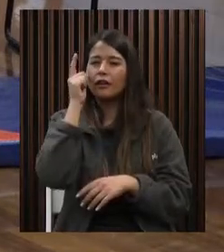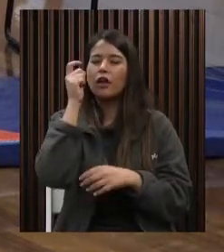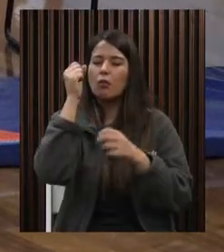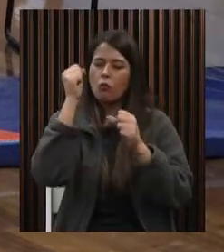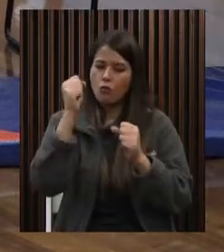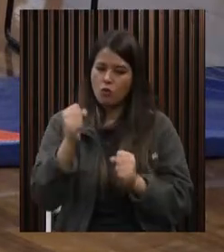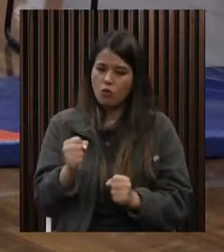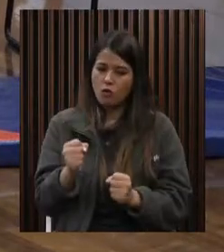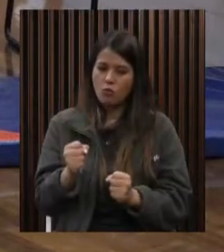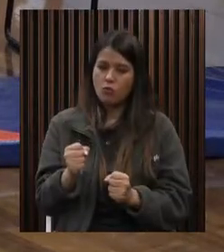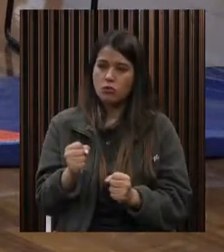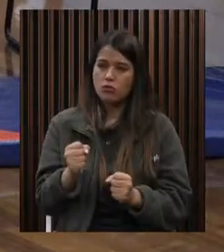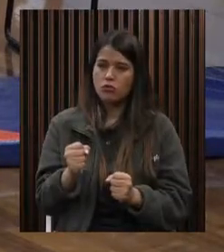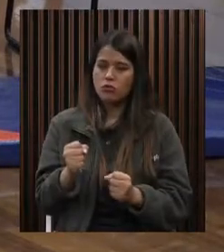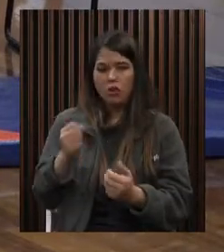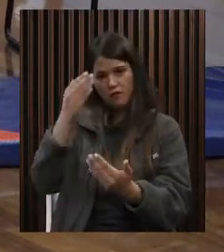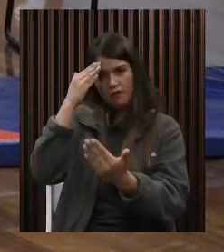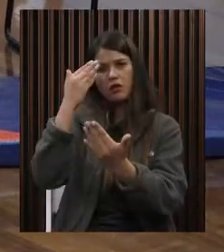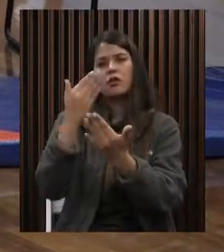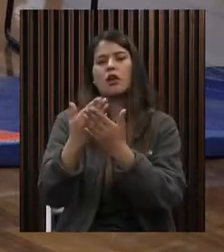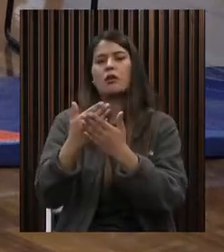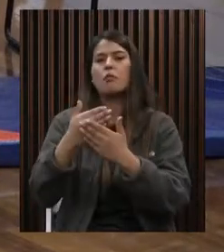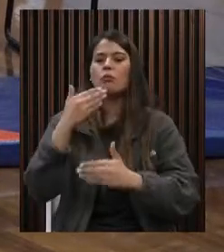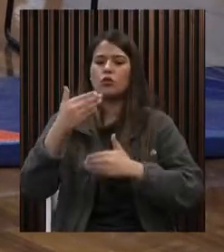procesos profesionales de trabajo.